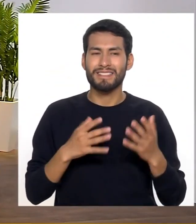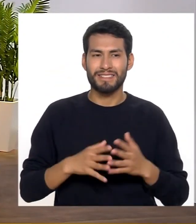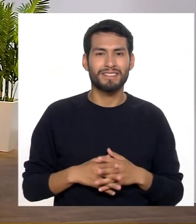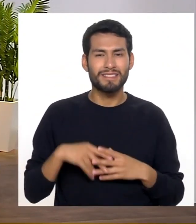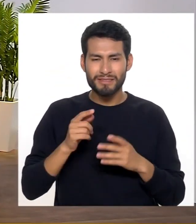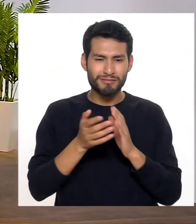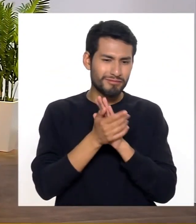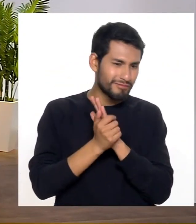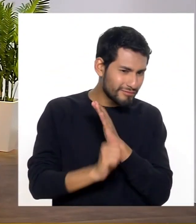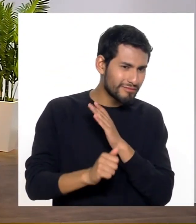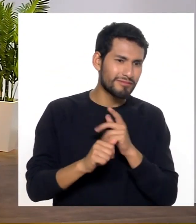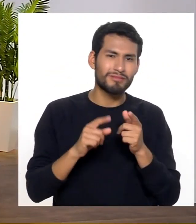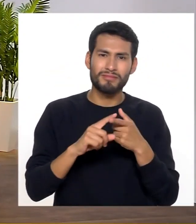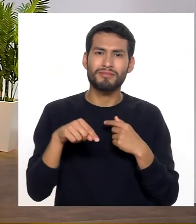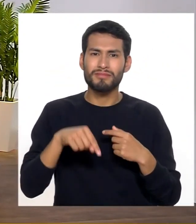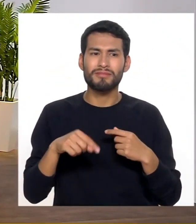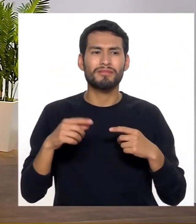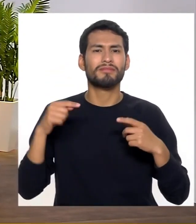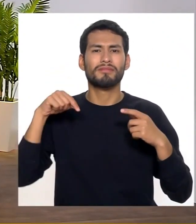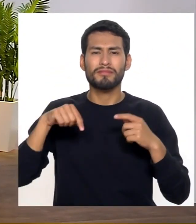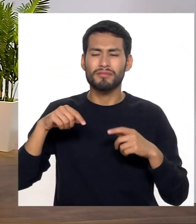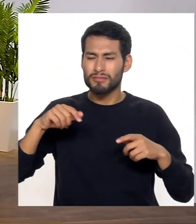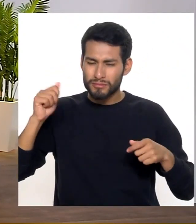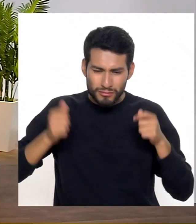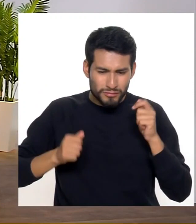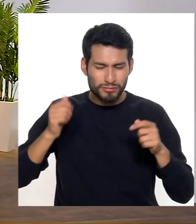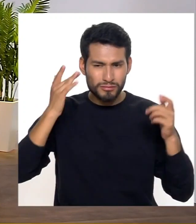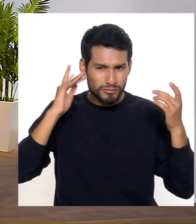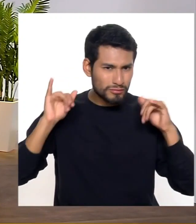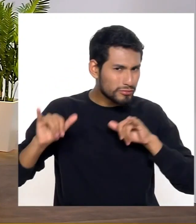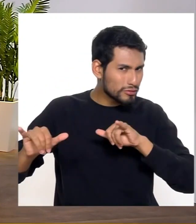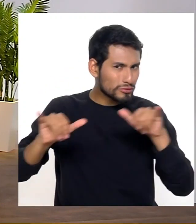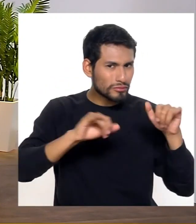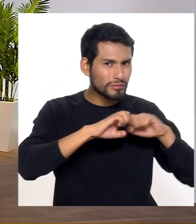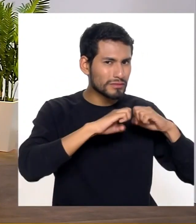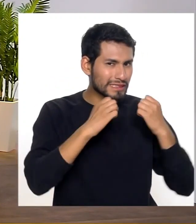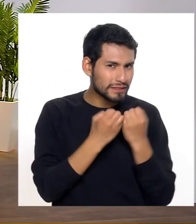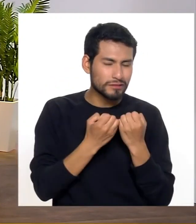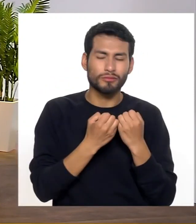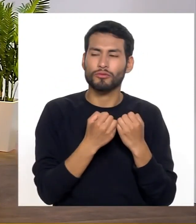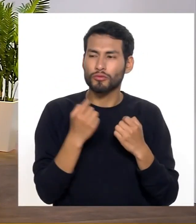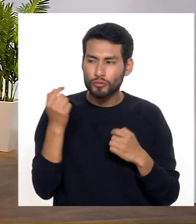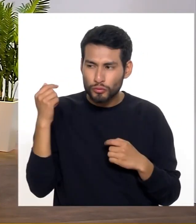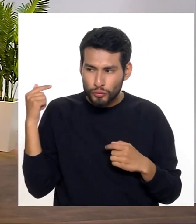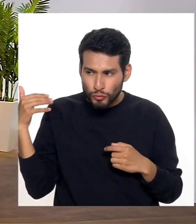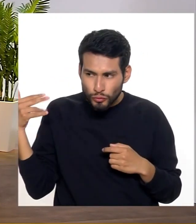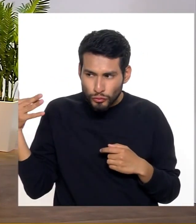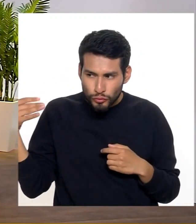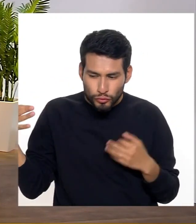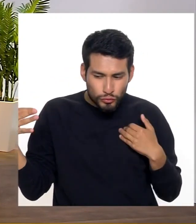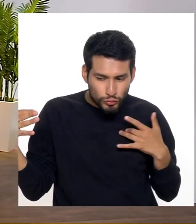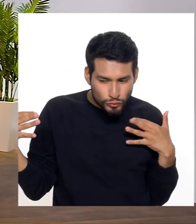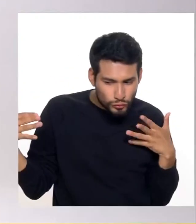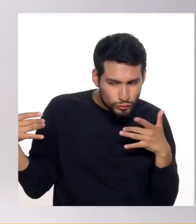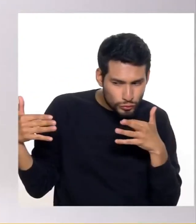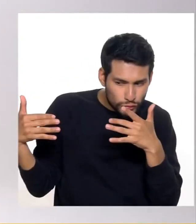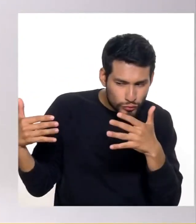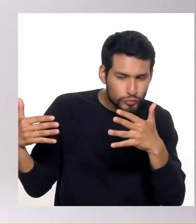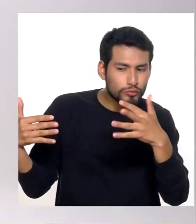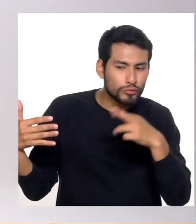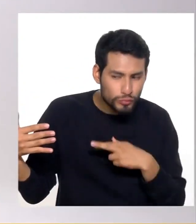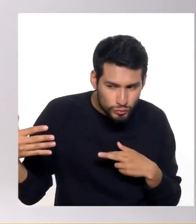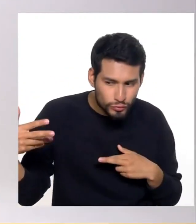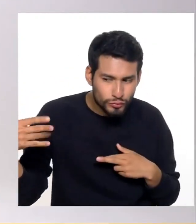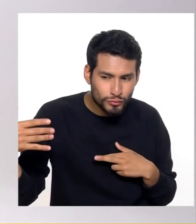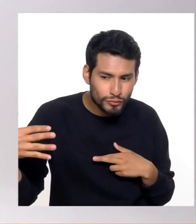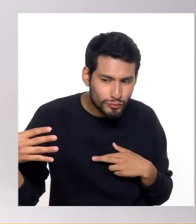pues, destreza, ritmo y compás, ¿no? Trabajo en equipo, saber cuándo ingresas, cuándo debes de callar. Estar atentos.